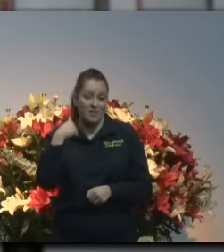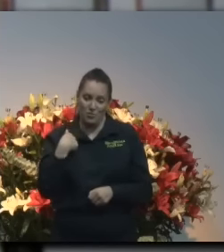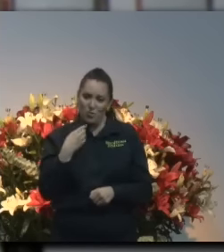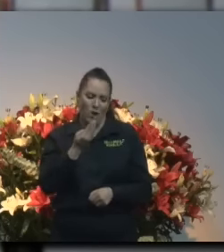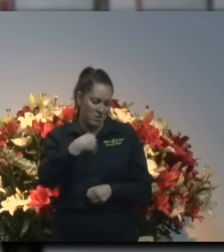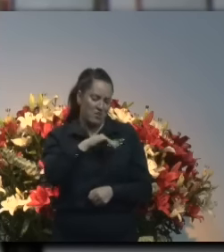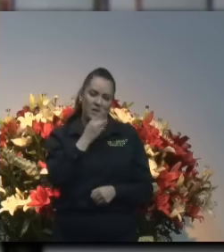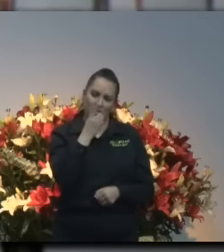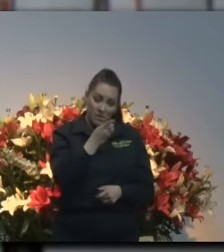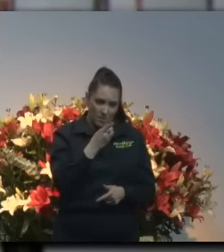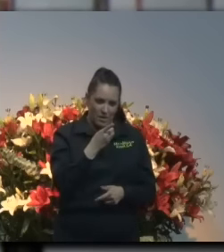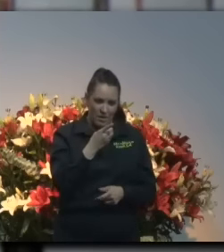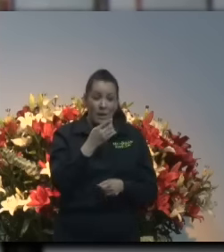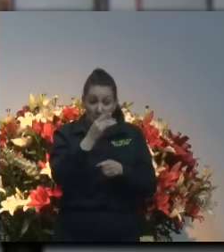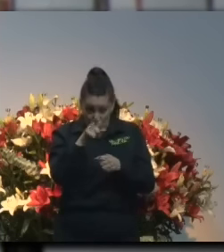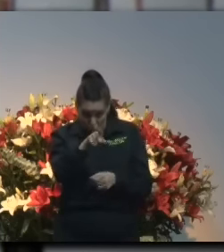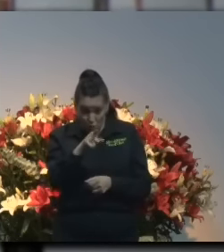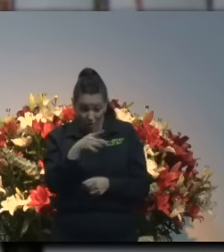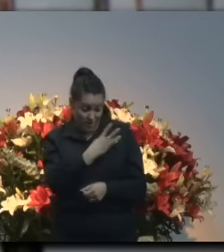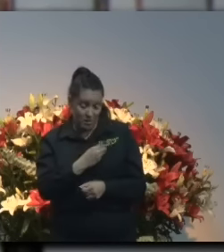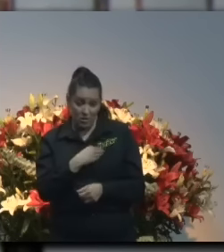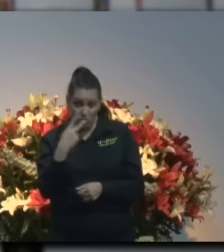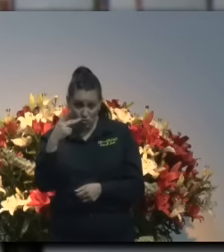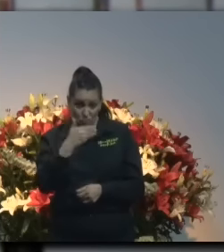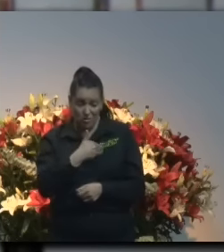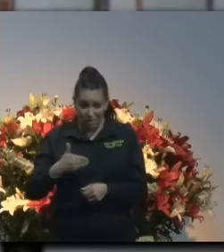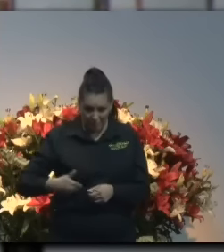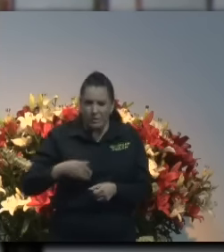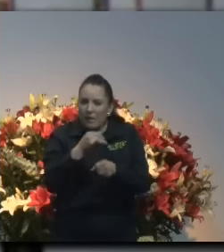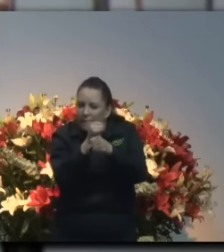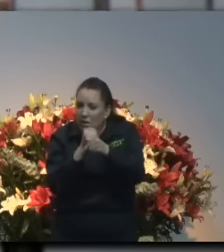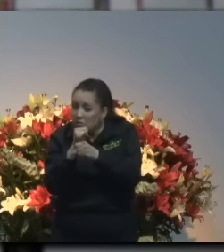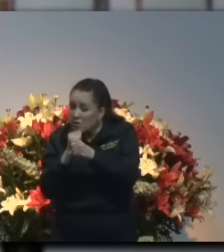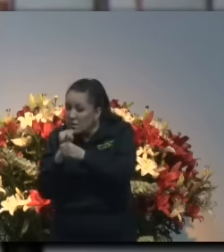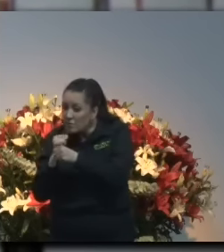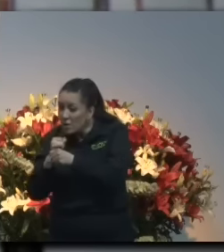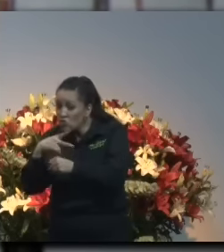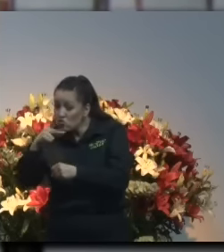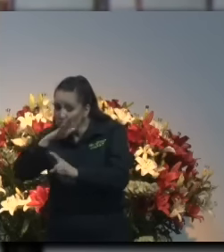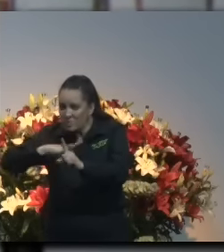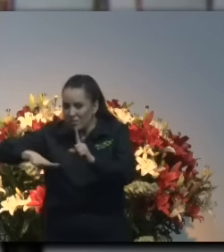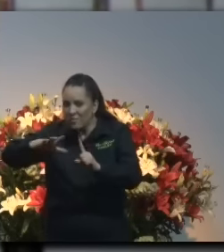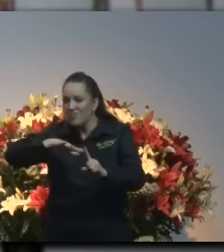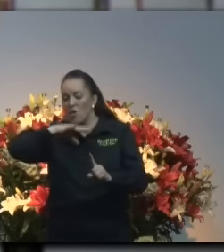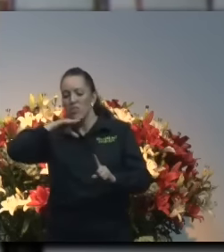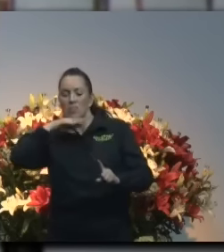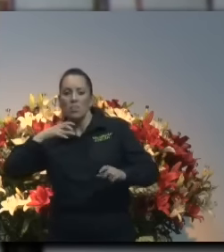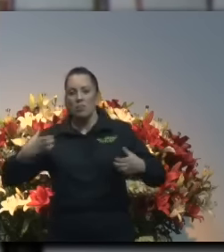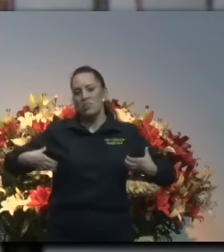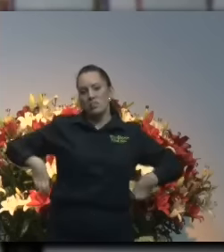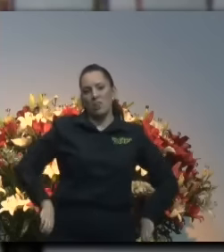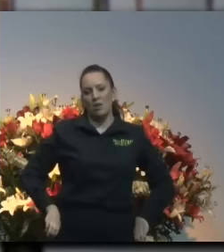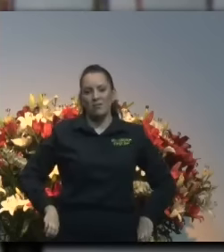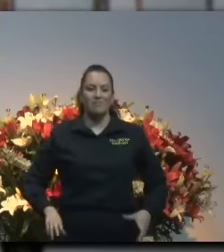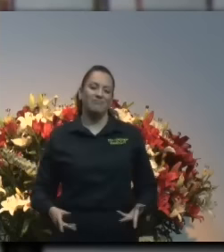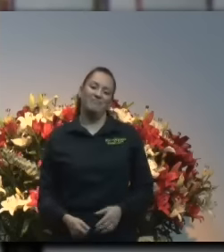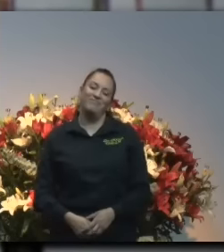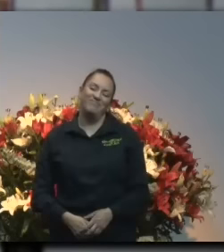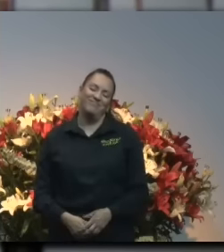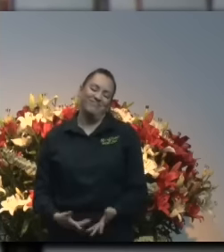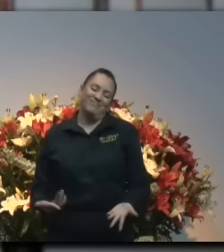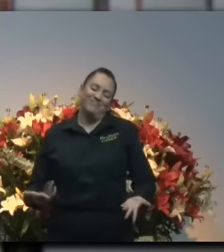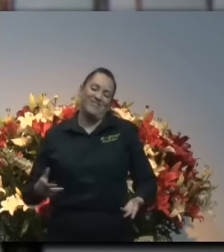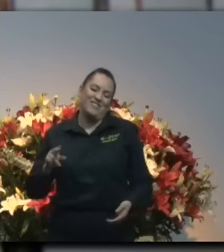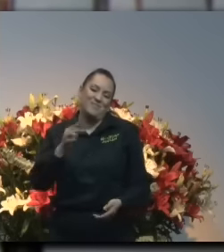y estoy segura que no. No se atrevería, y yo sí me voy a atrever a investigar cualquier caso de